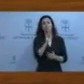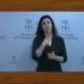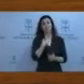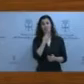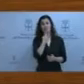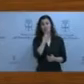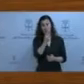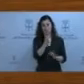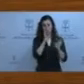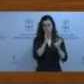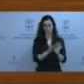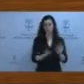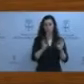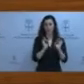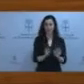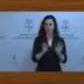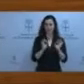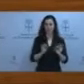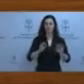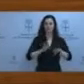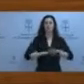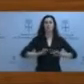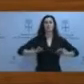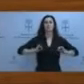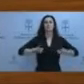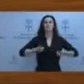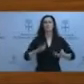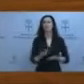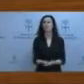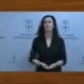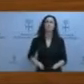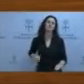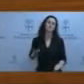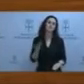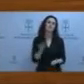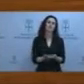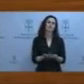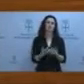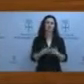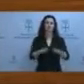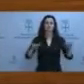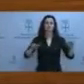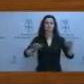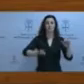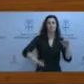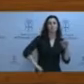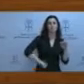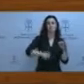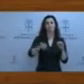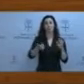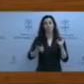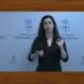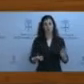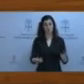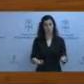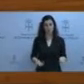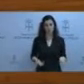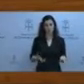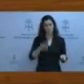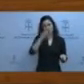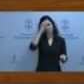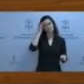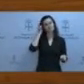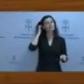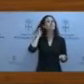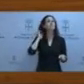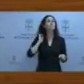punto, se va a ser, para empezar, que solicitaremos, y si la Cámara lo aprueba, así será, la realización